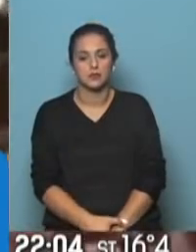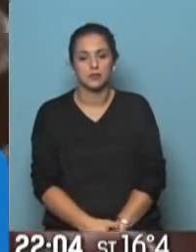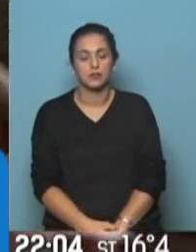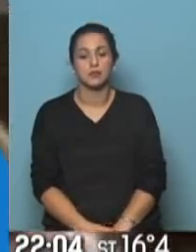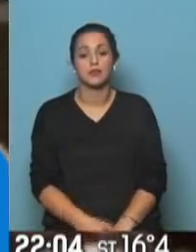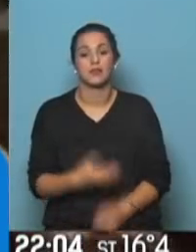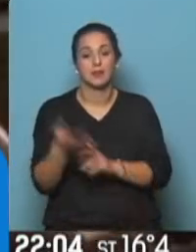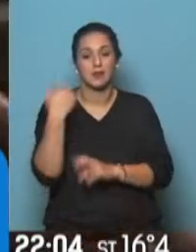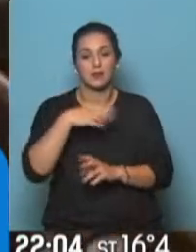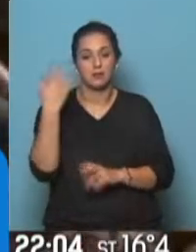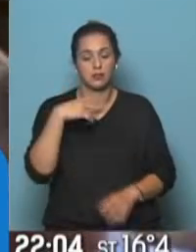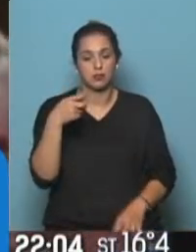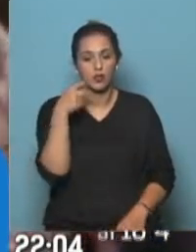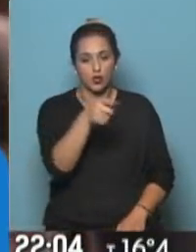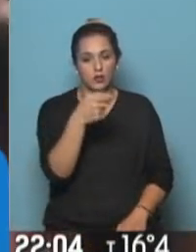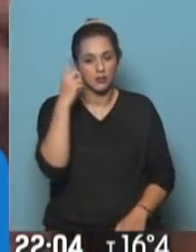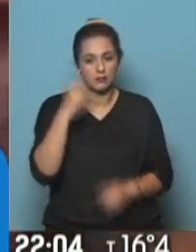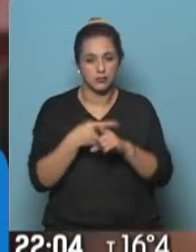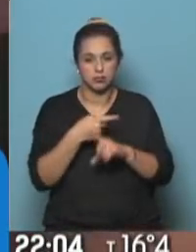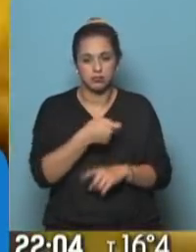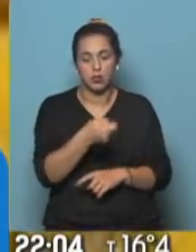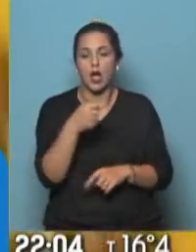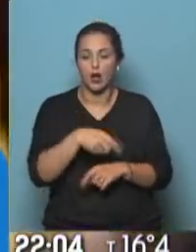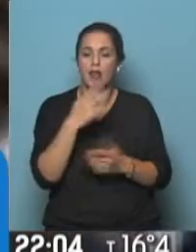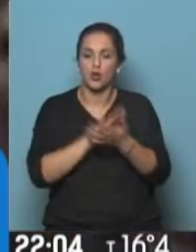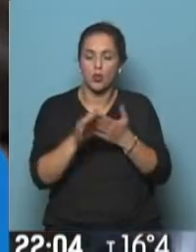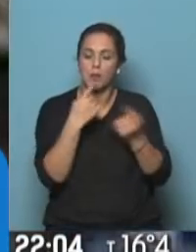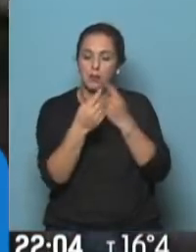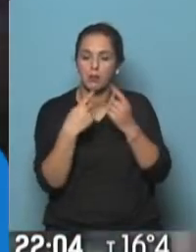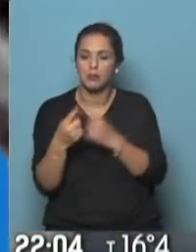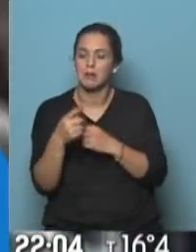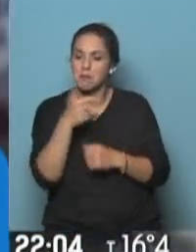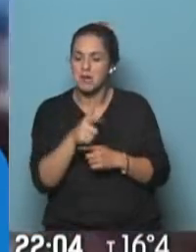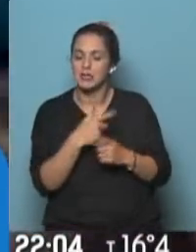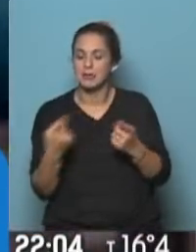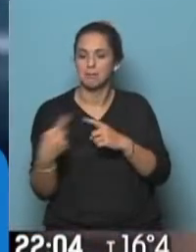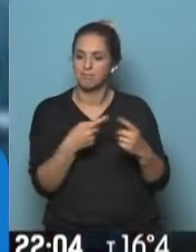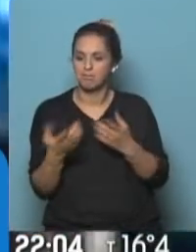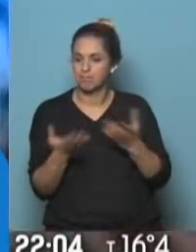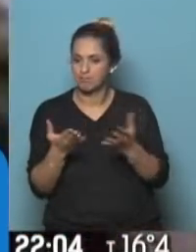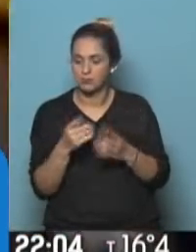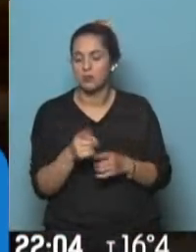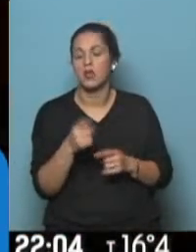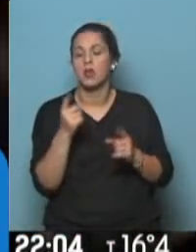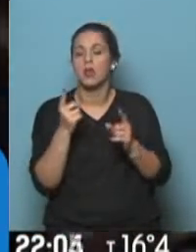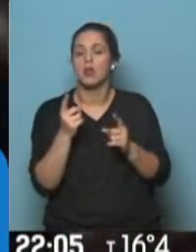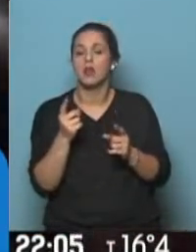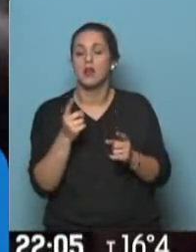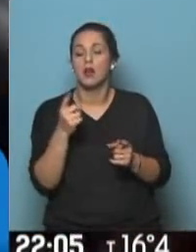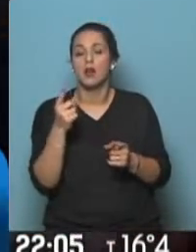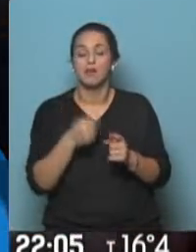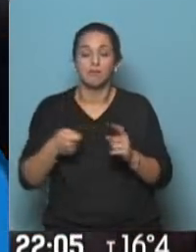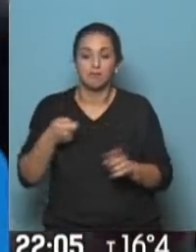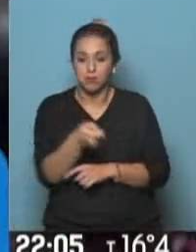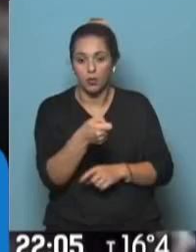Tras el ataque a Jair Bolsonaro, las nuevas encuestas revelan un panorama electoral más reñido, aunque no menos incierto. La